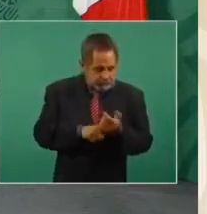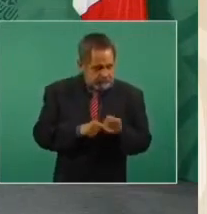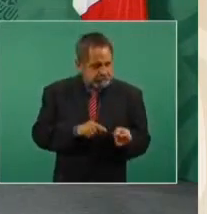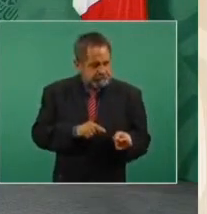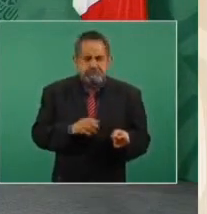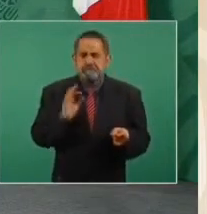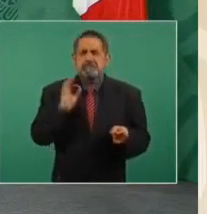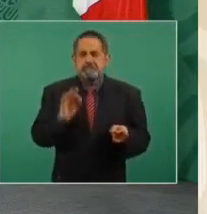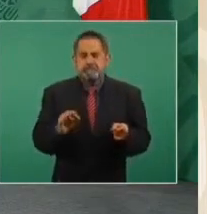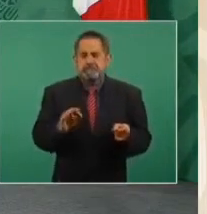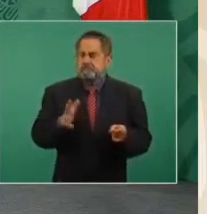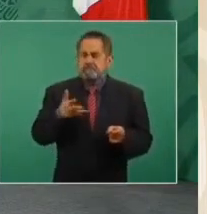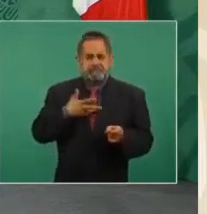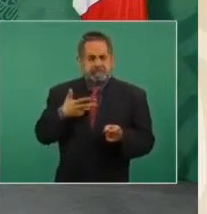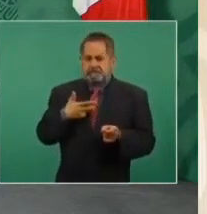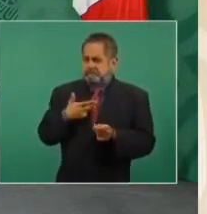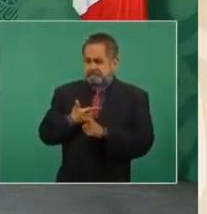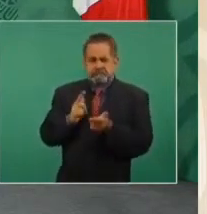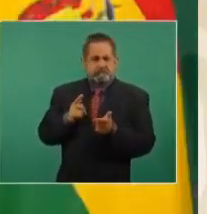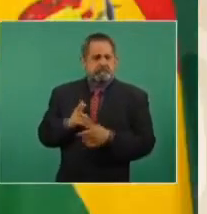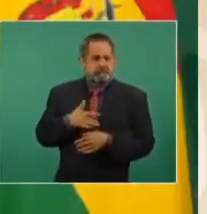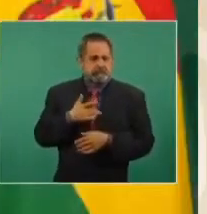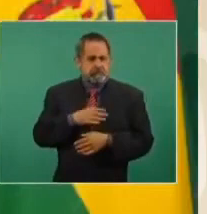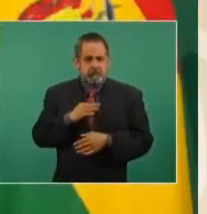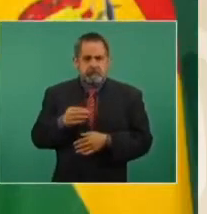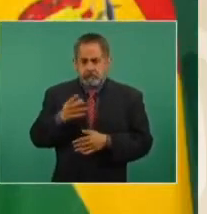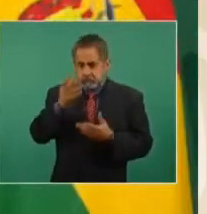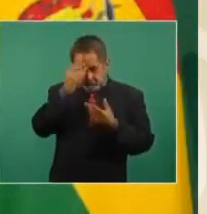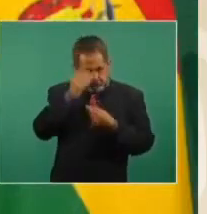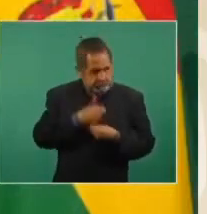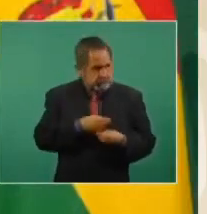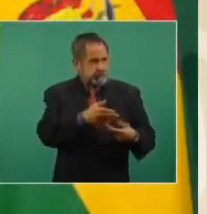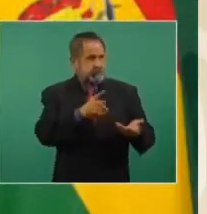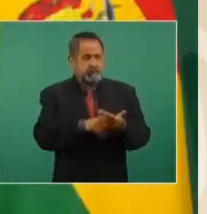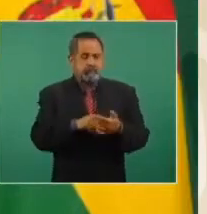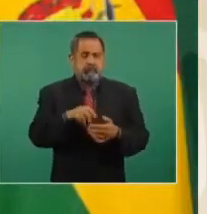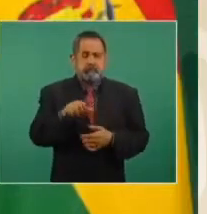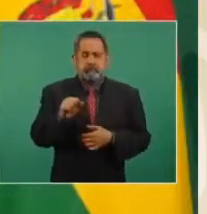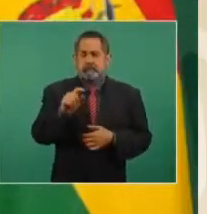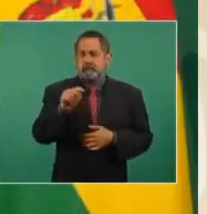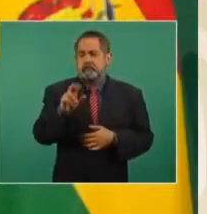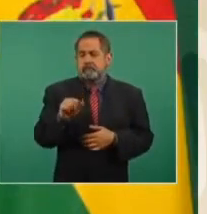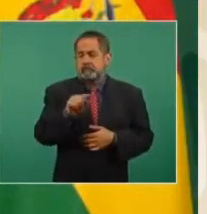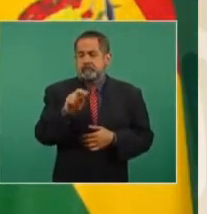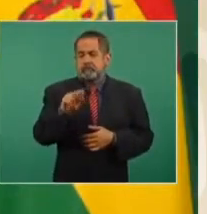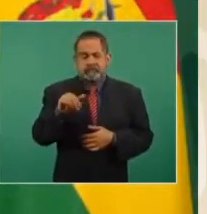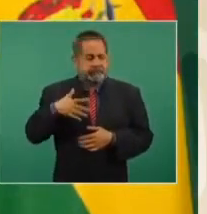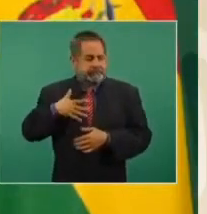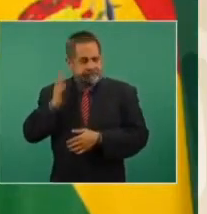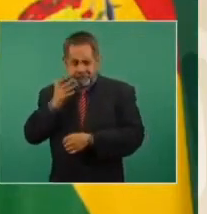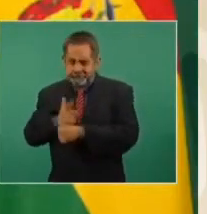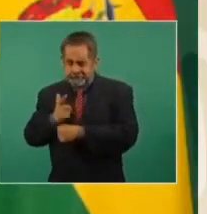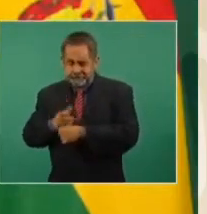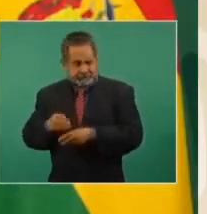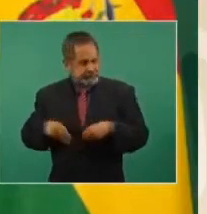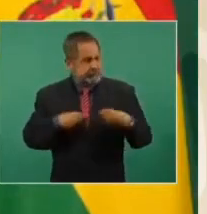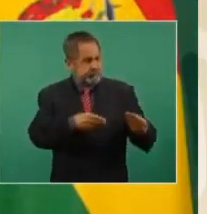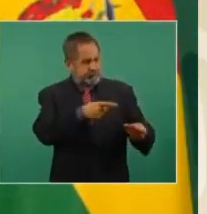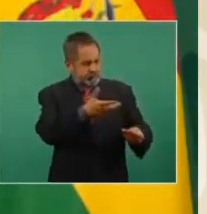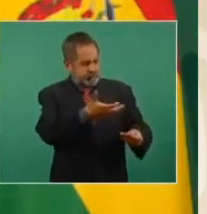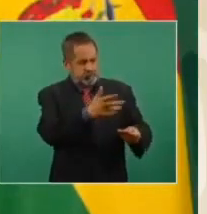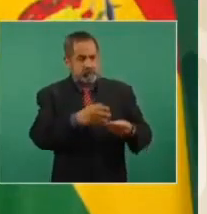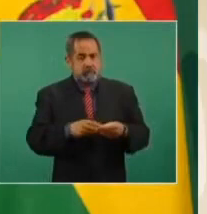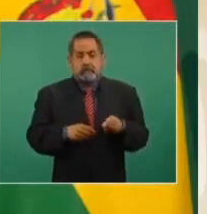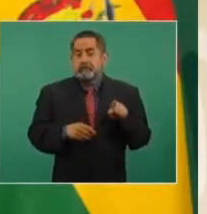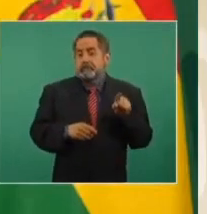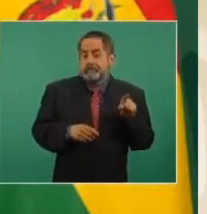señaló que estaba dispuesta a compartir con los laboratorios AstraZeneca su desarrollo de esta vacuna, siempre y cuando